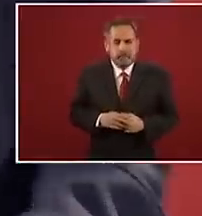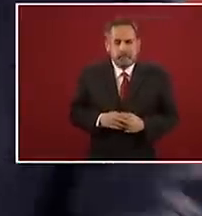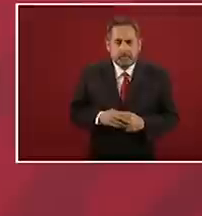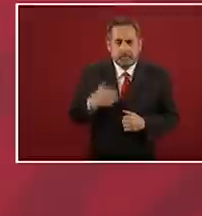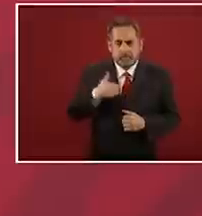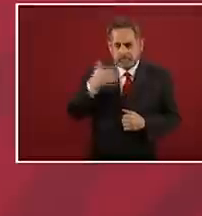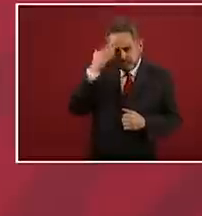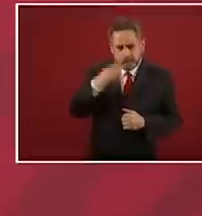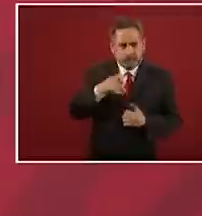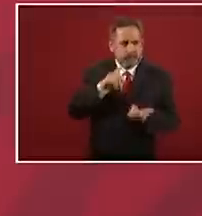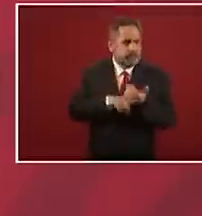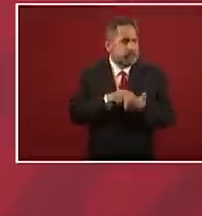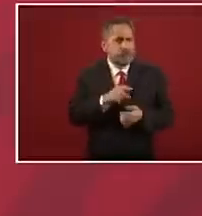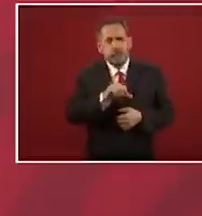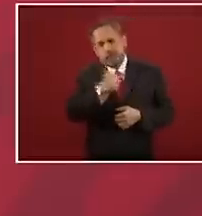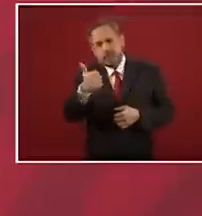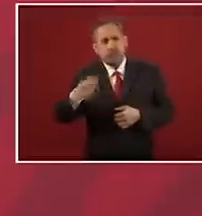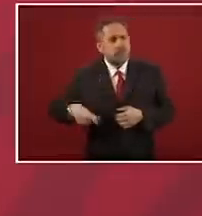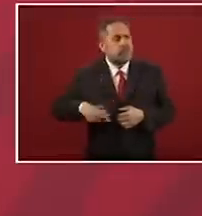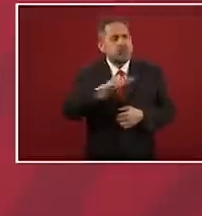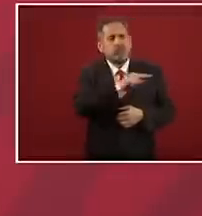por qué fracasan los gobiernos